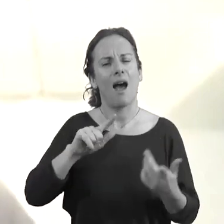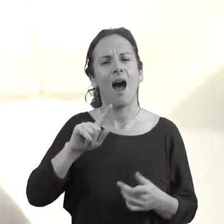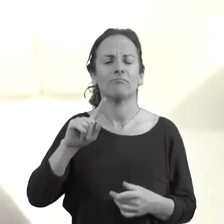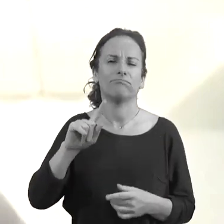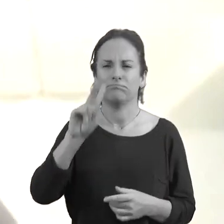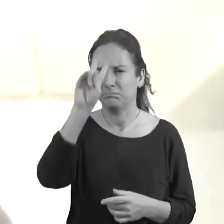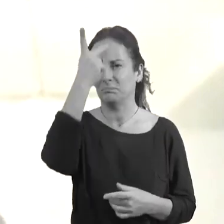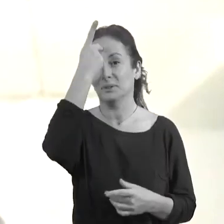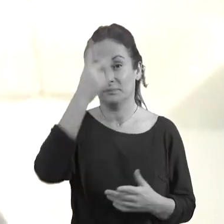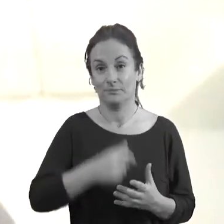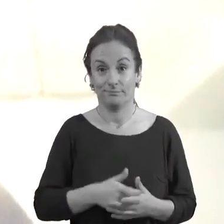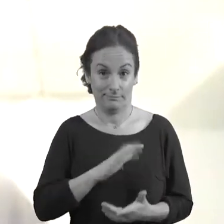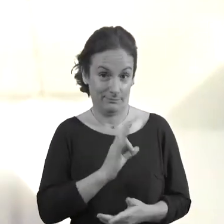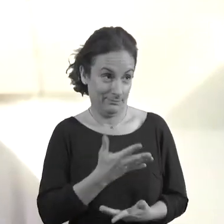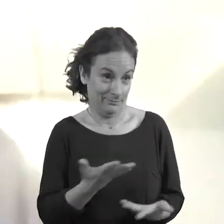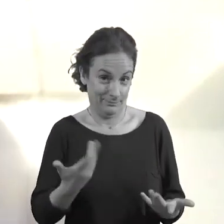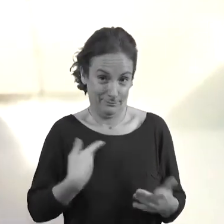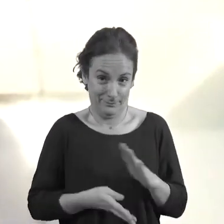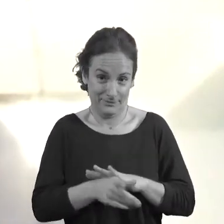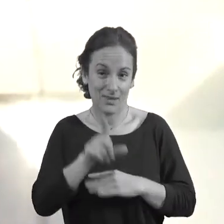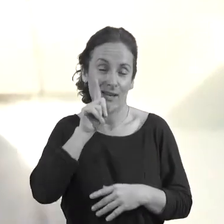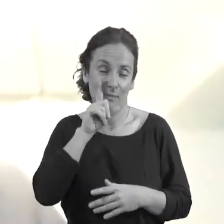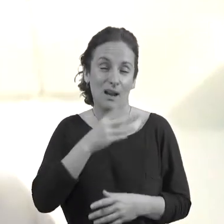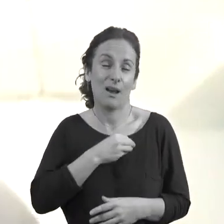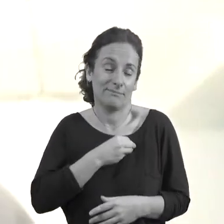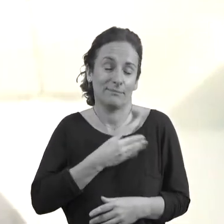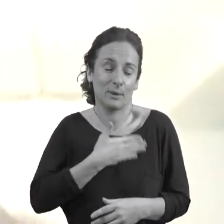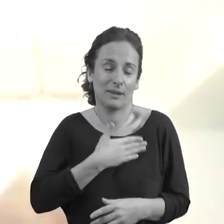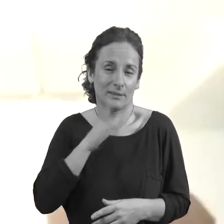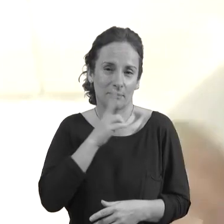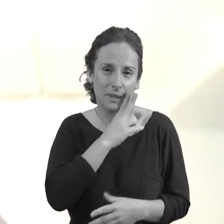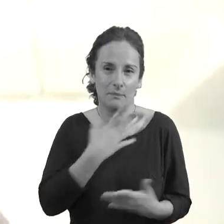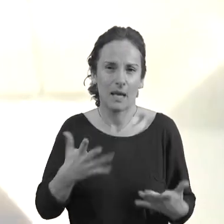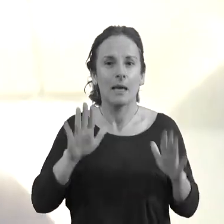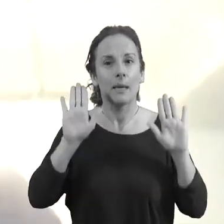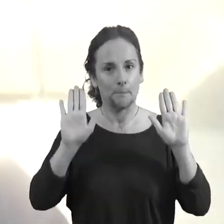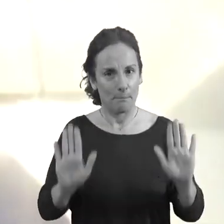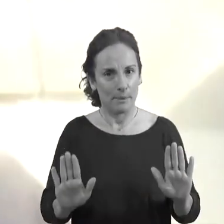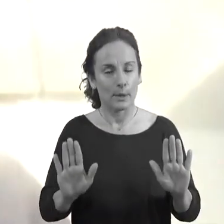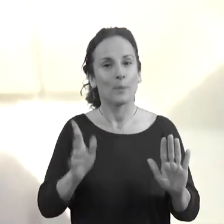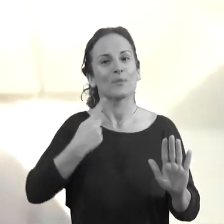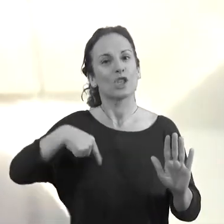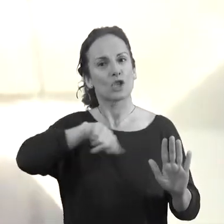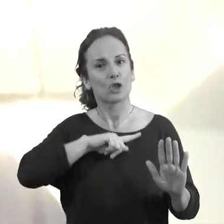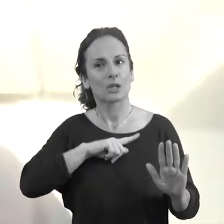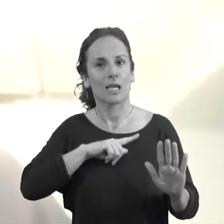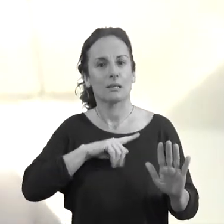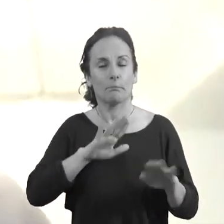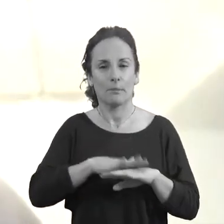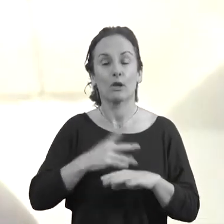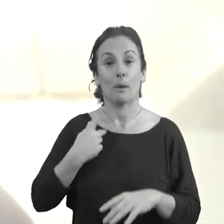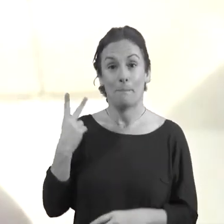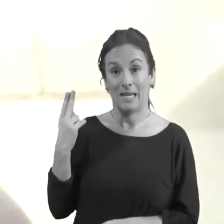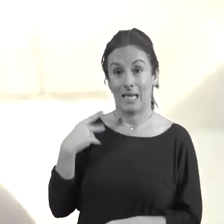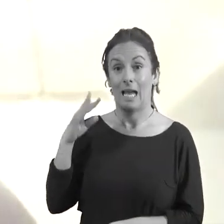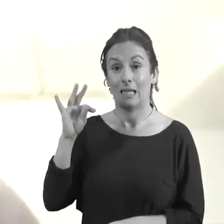Pero nosotras sí que encajamos porque cumplimos esos estereotipos y eso a la vez a Teresa y a mí, a mi pareja y a mí, nos ha